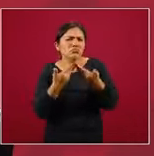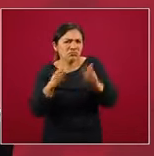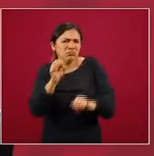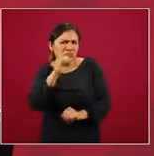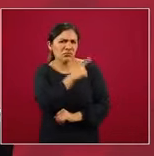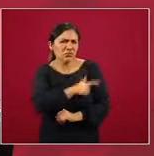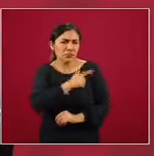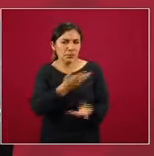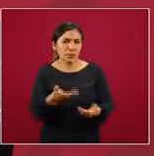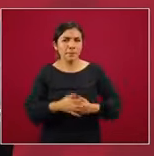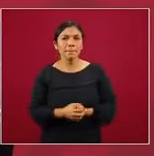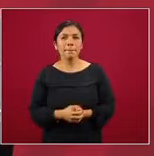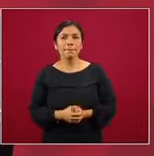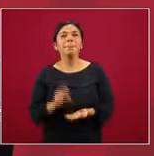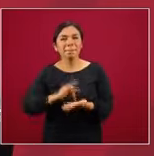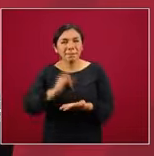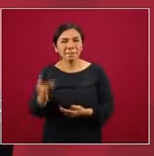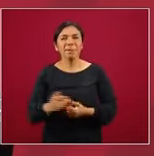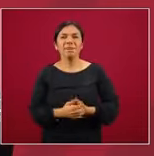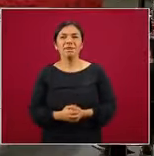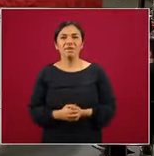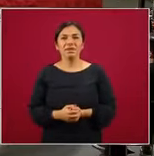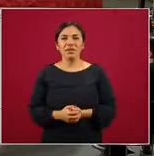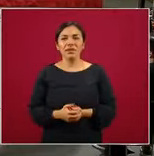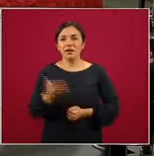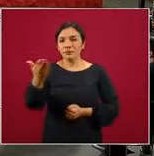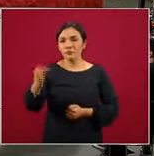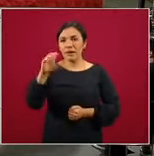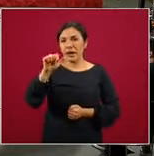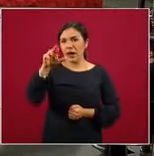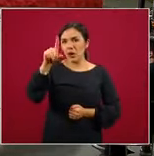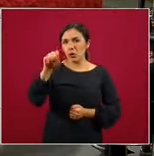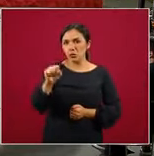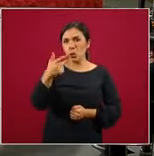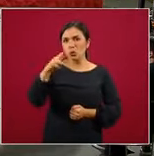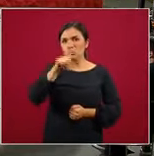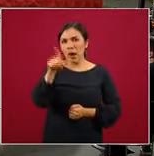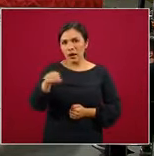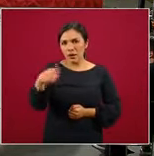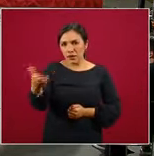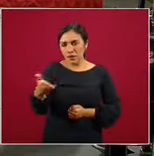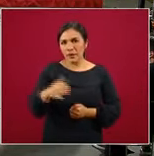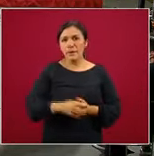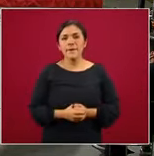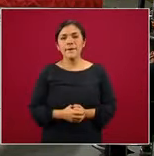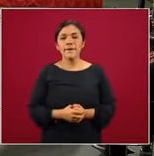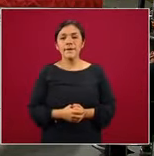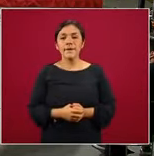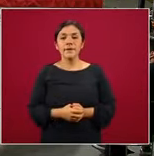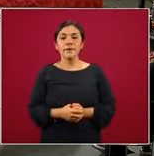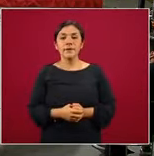ello. Gracias, Araceli. Vamos a darle a Carlos Guzmán y a Daniela Pastrana y a usted.